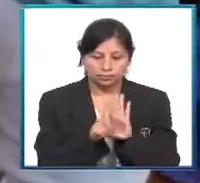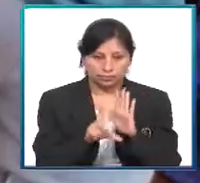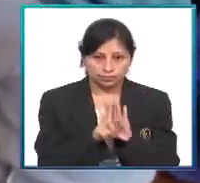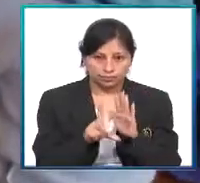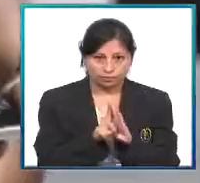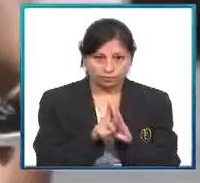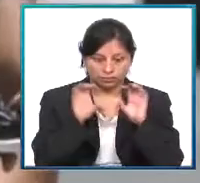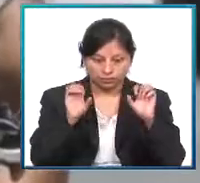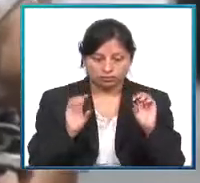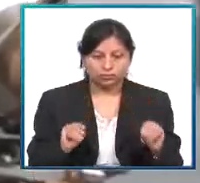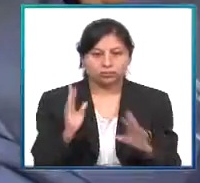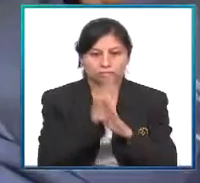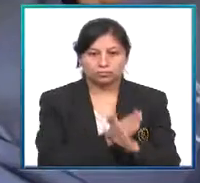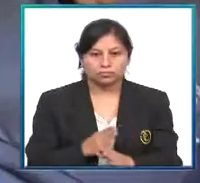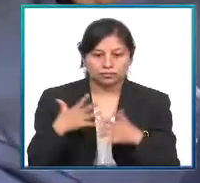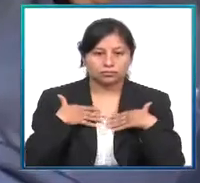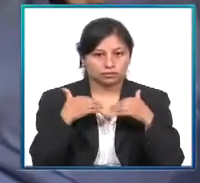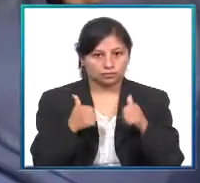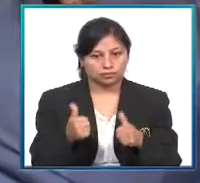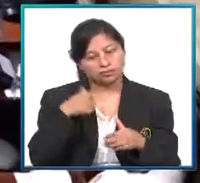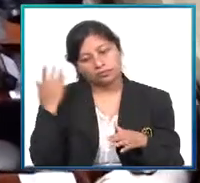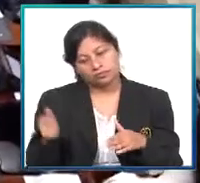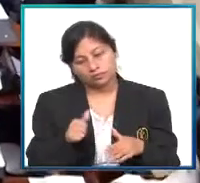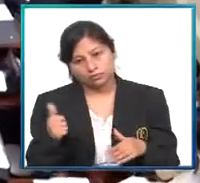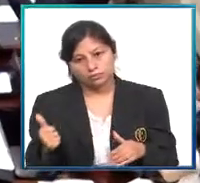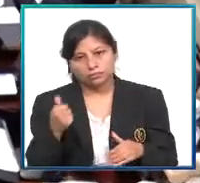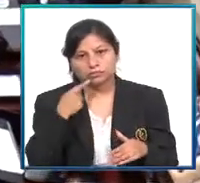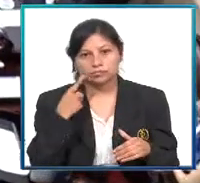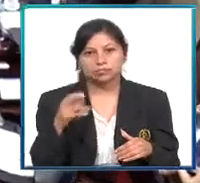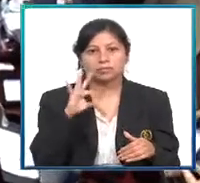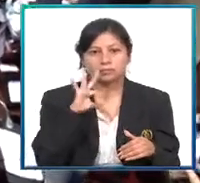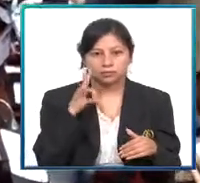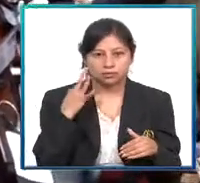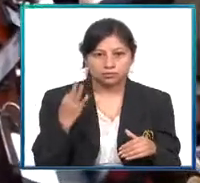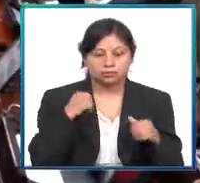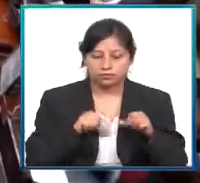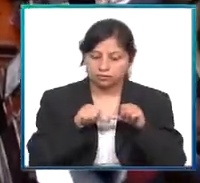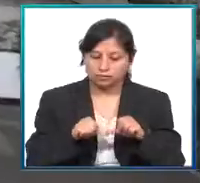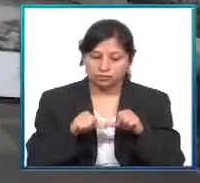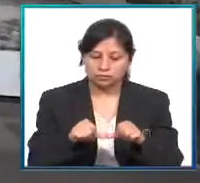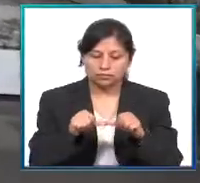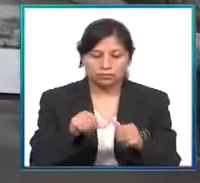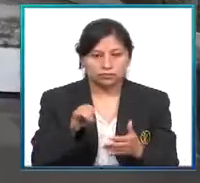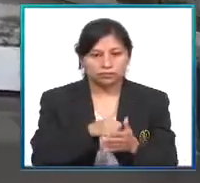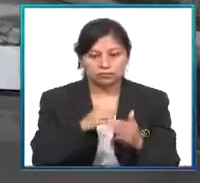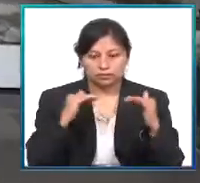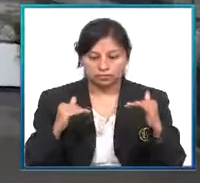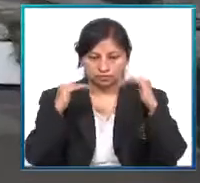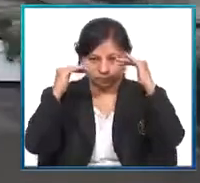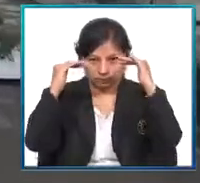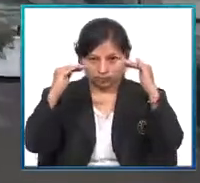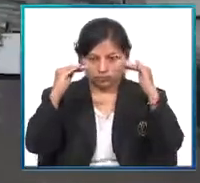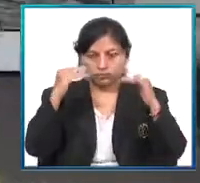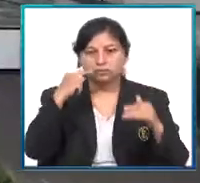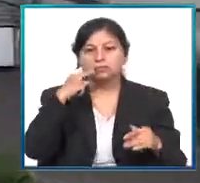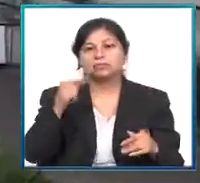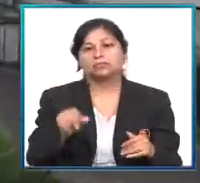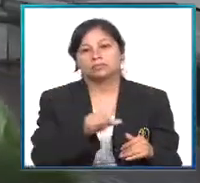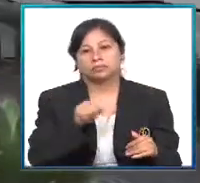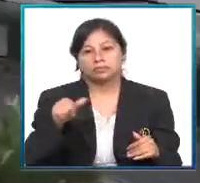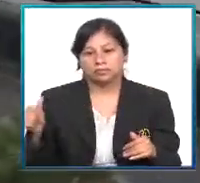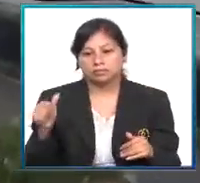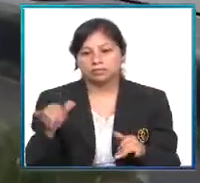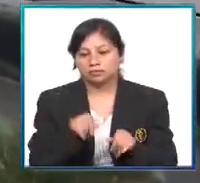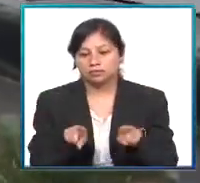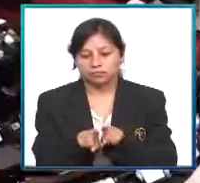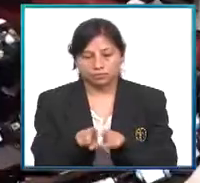materia de educación, seguridad, salud, entre otras. En las tres sesiones previstas se dará seguimiento a la elección de magistrados de la Corte de Apelaciones y otros